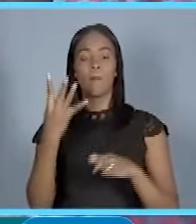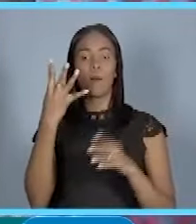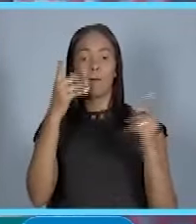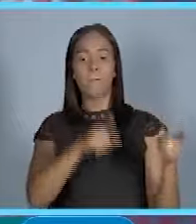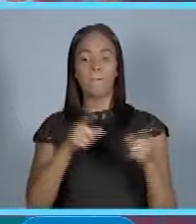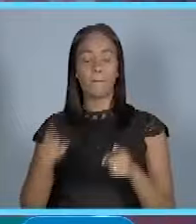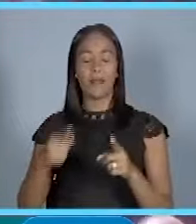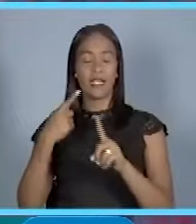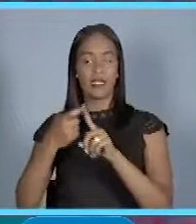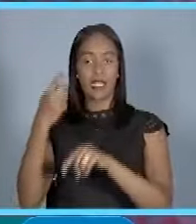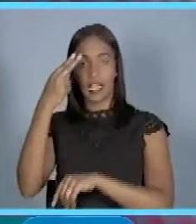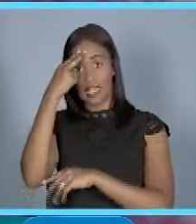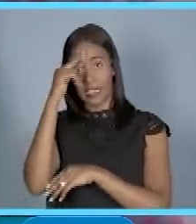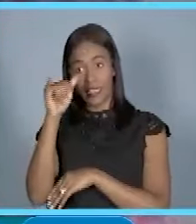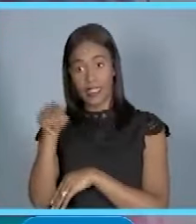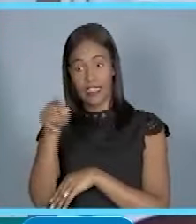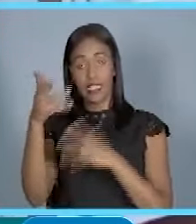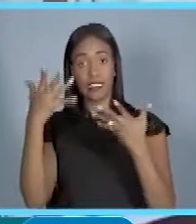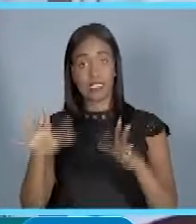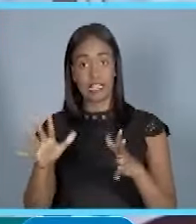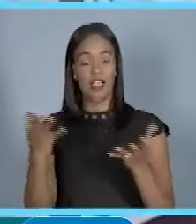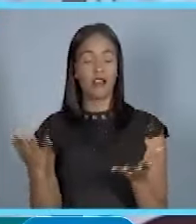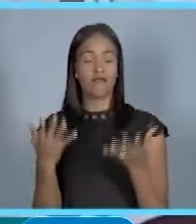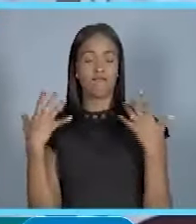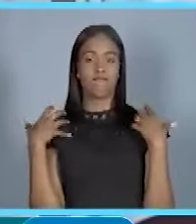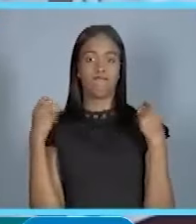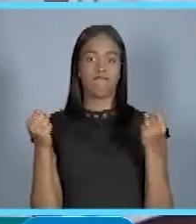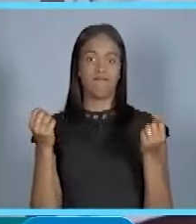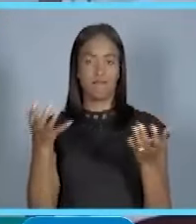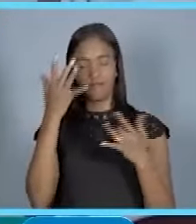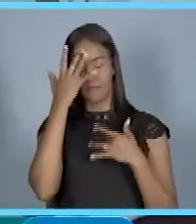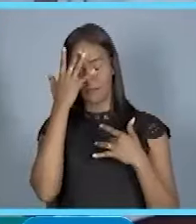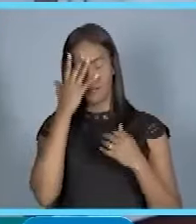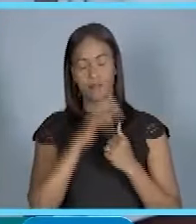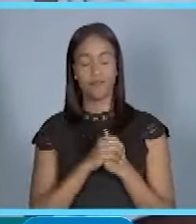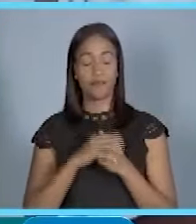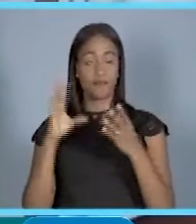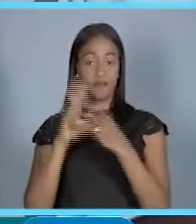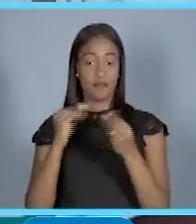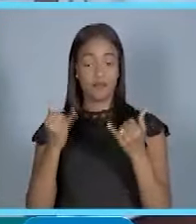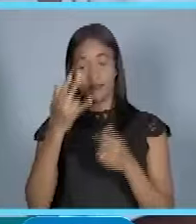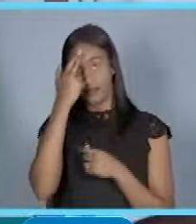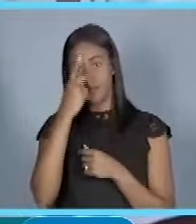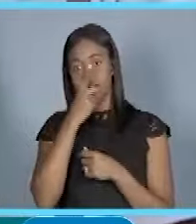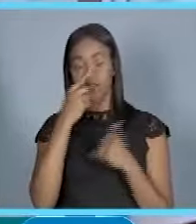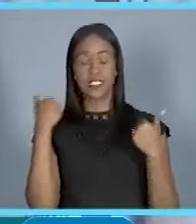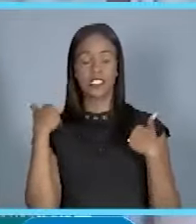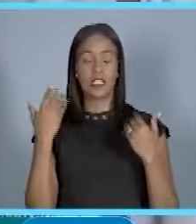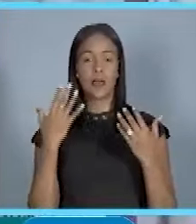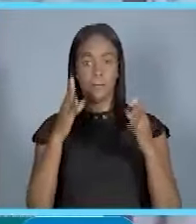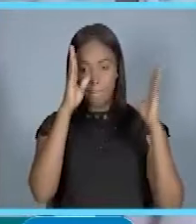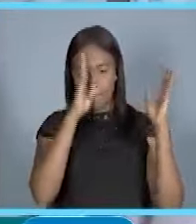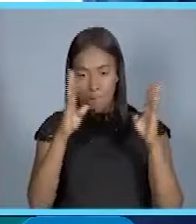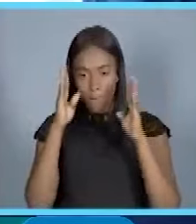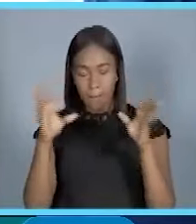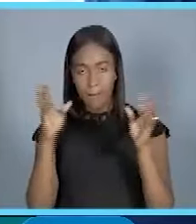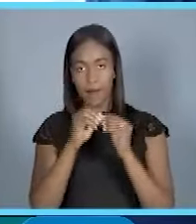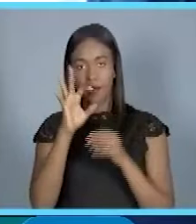de nacionales haitianos que ya han rebasado la enfermedad. Precisar que el país cuenta con una cobertura de